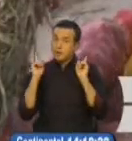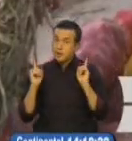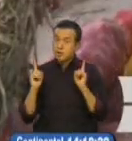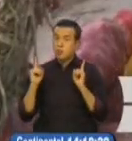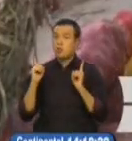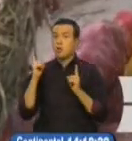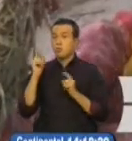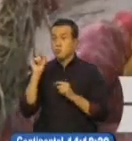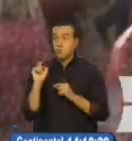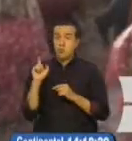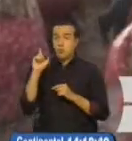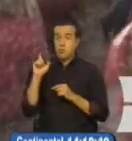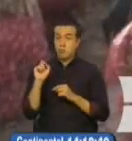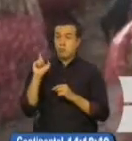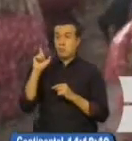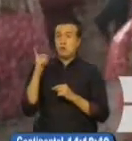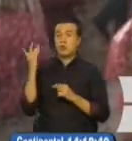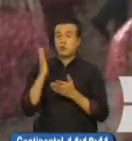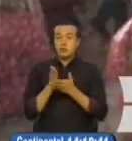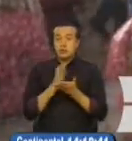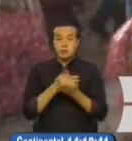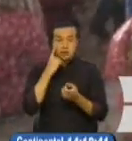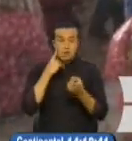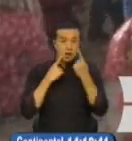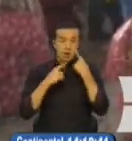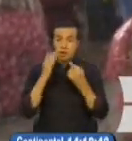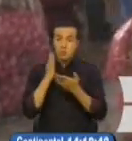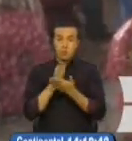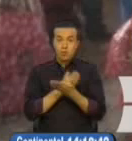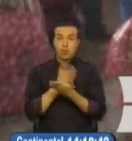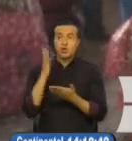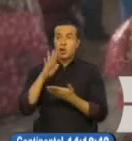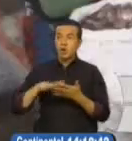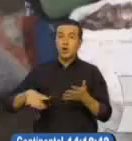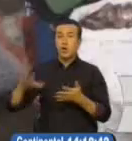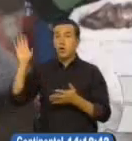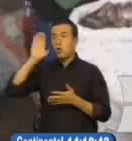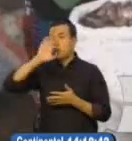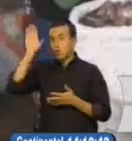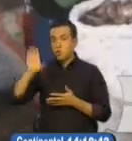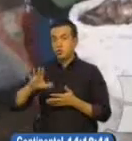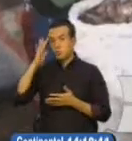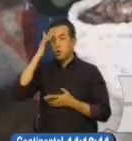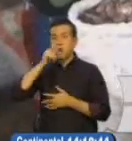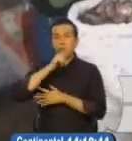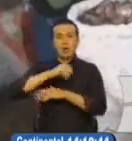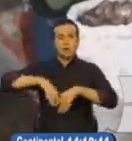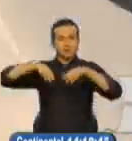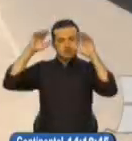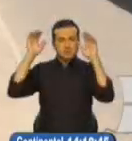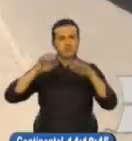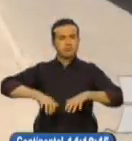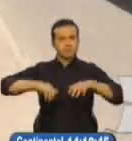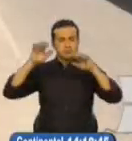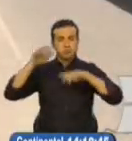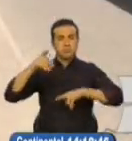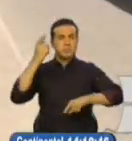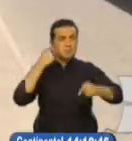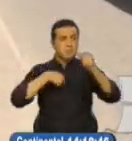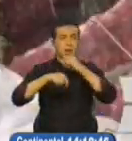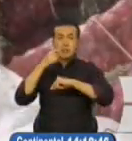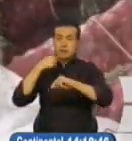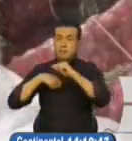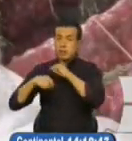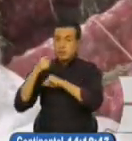se registra un incremento en el valor de la cebolla paiteña proveniente de la costa, ya que el invierno afectó su cosecha para la